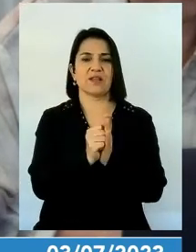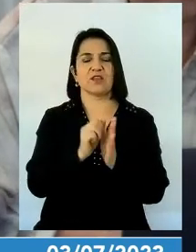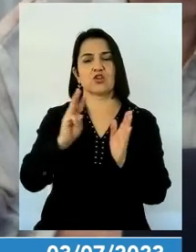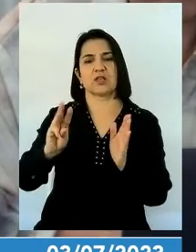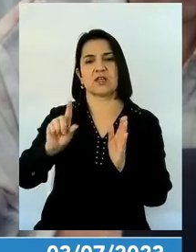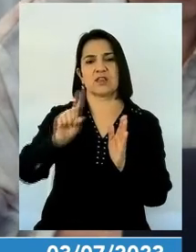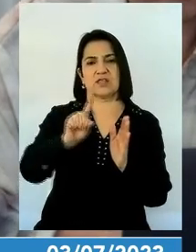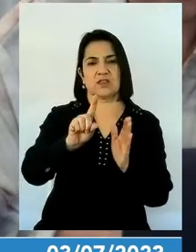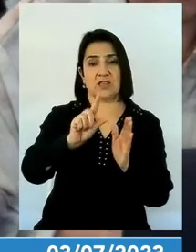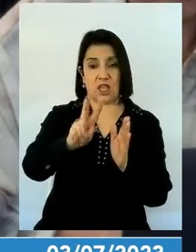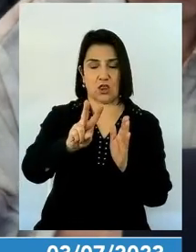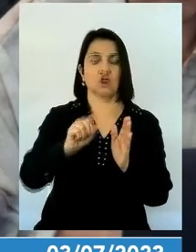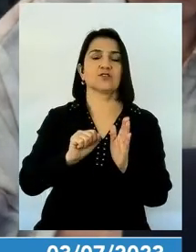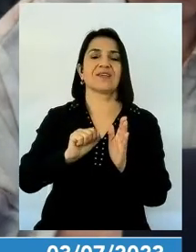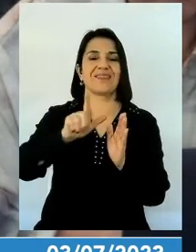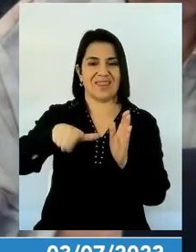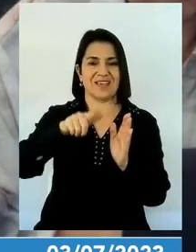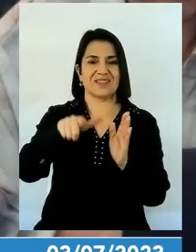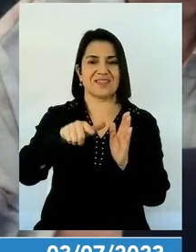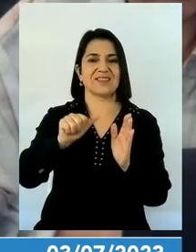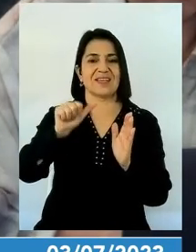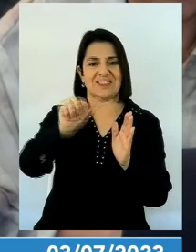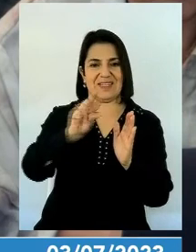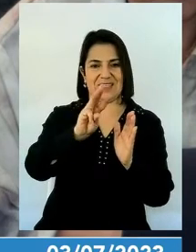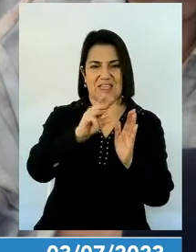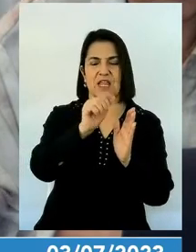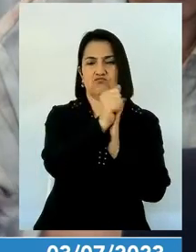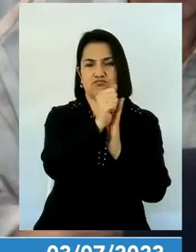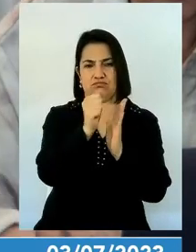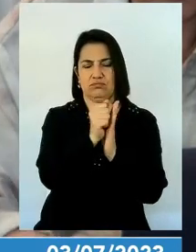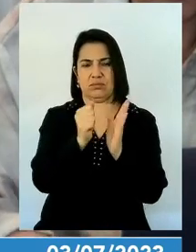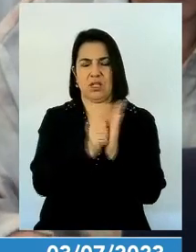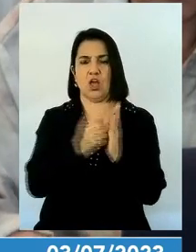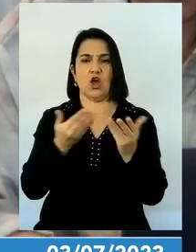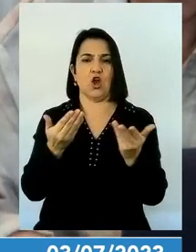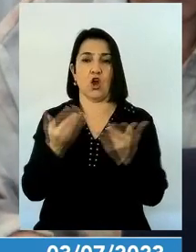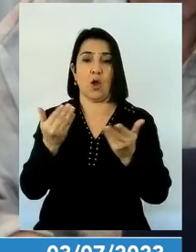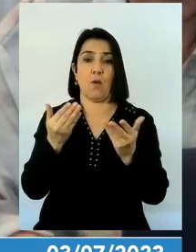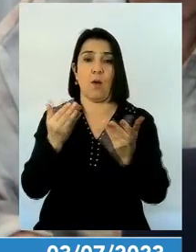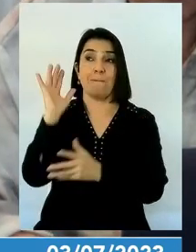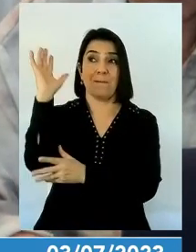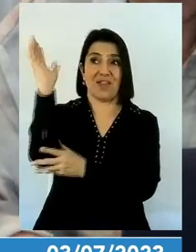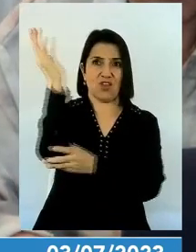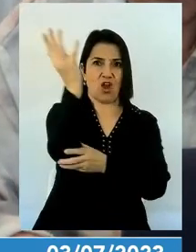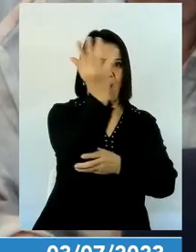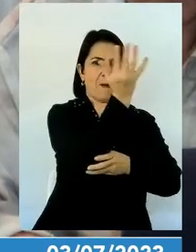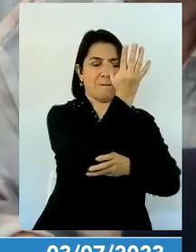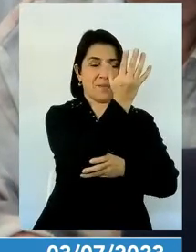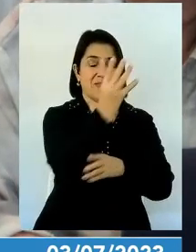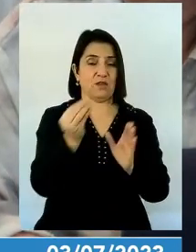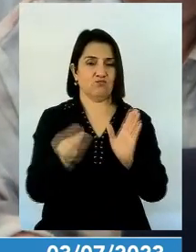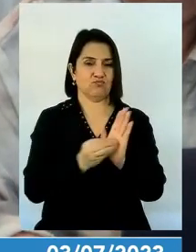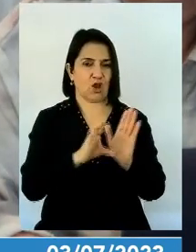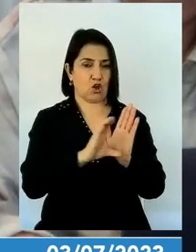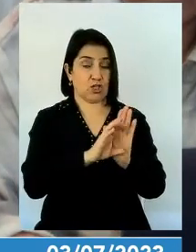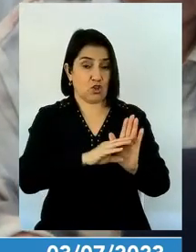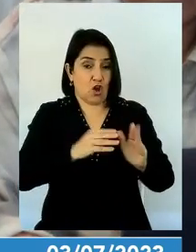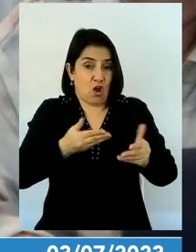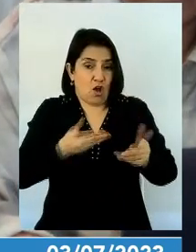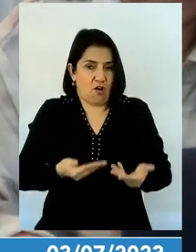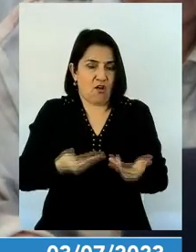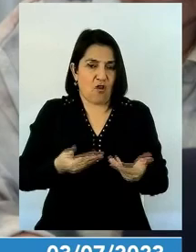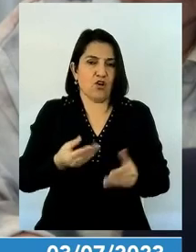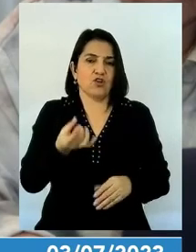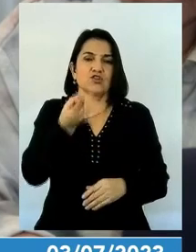63. ¿Y cuántas veces figura la palabra medio ambiente en la actual constitución? Solamente la podemos ver que está presente en el artículo 19, en